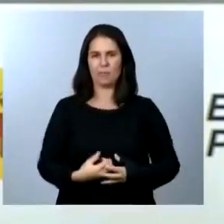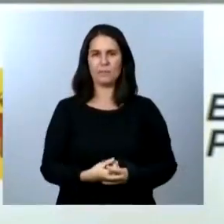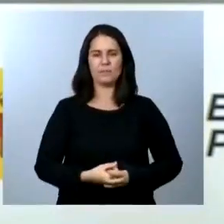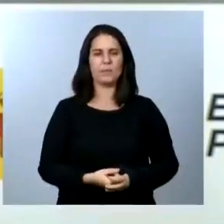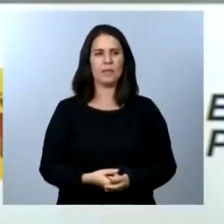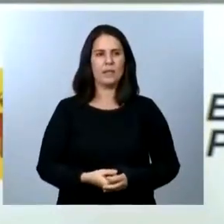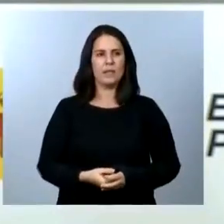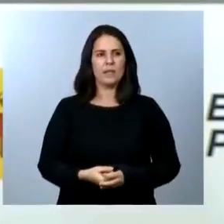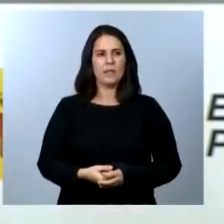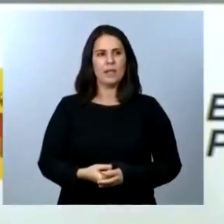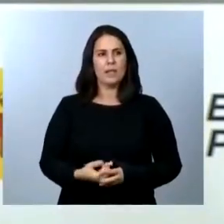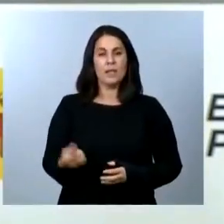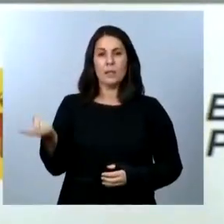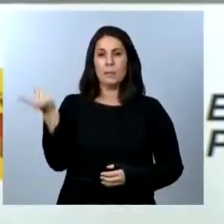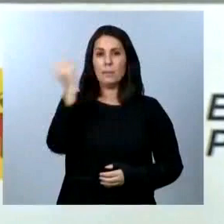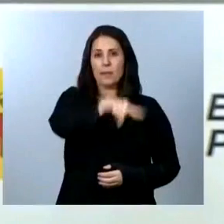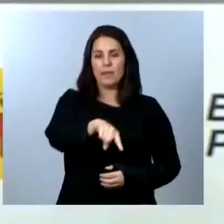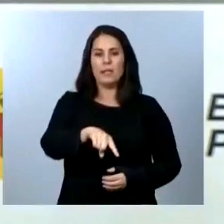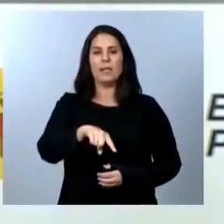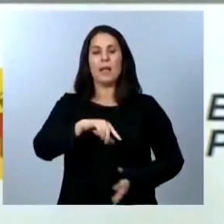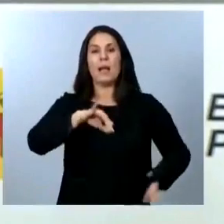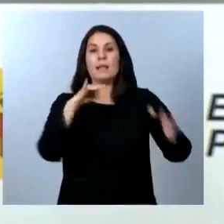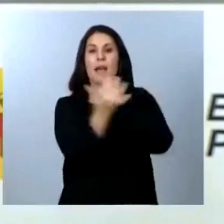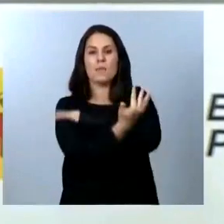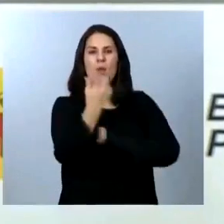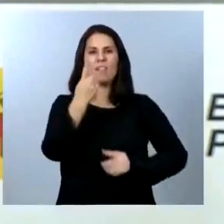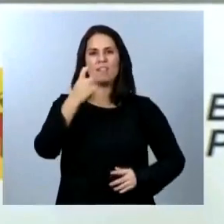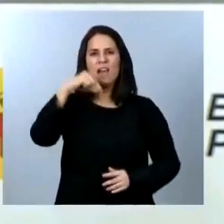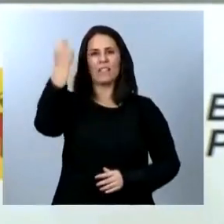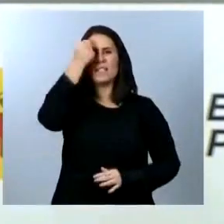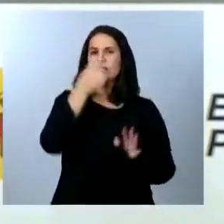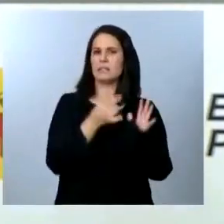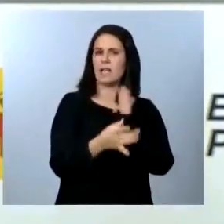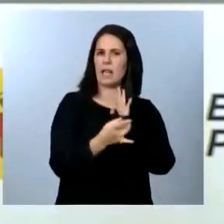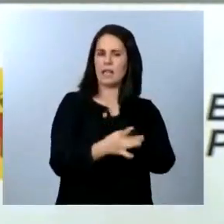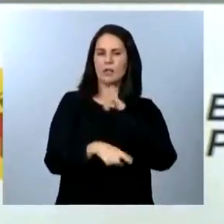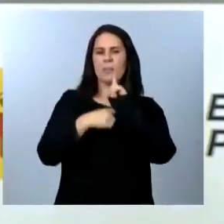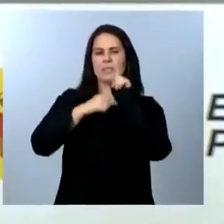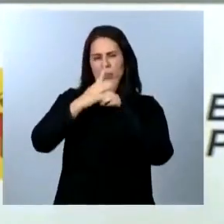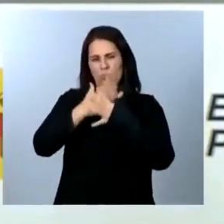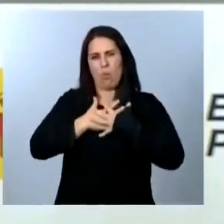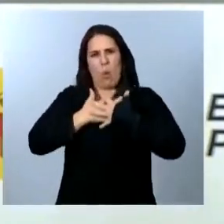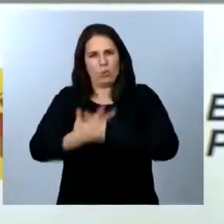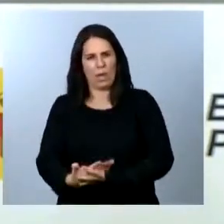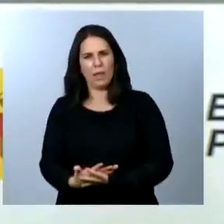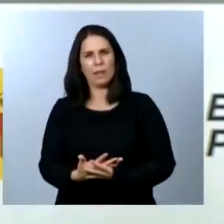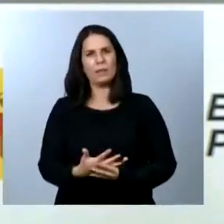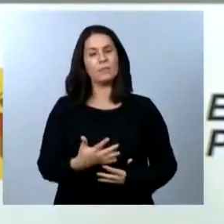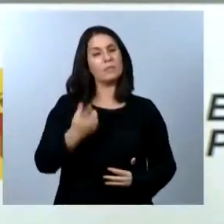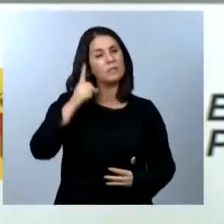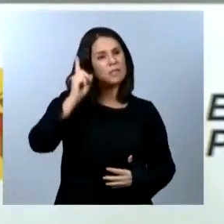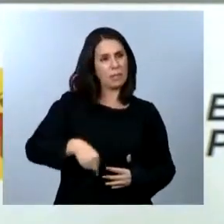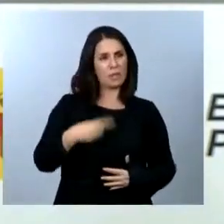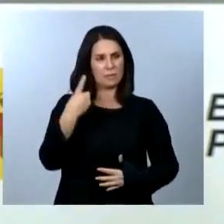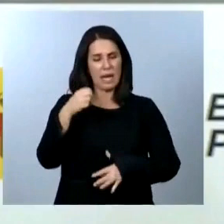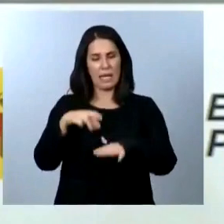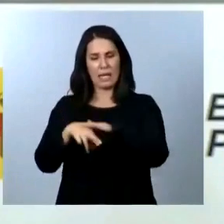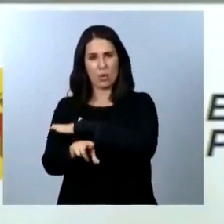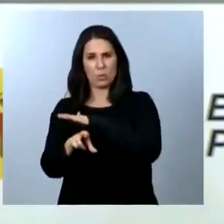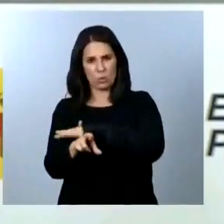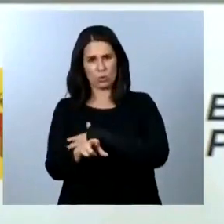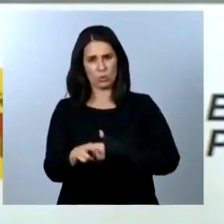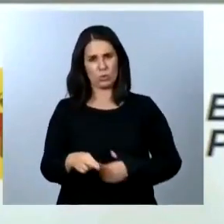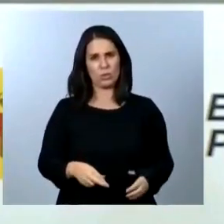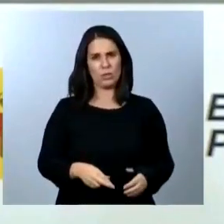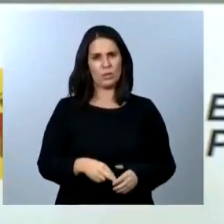gran cambio requiere talento y una gran fuerza de voluntad, pero también exige de recursos. Permítame ofrecerles